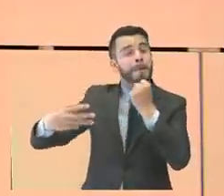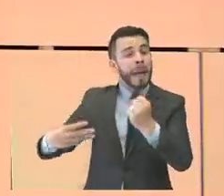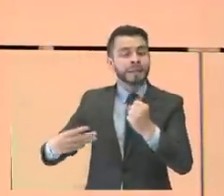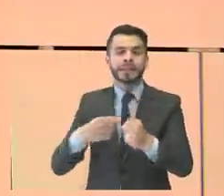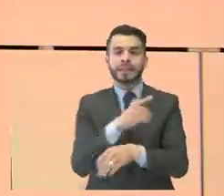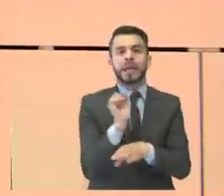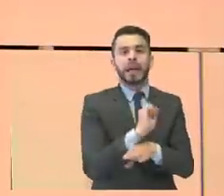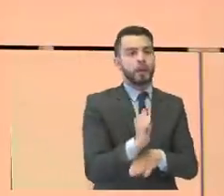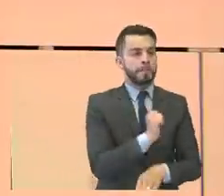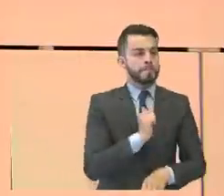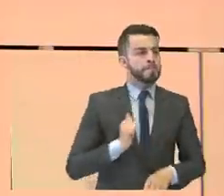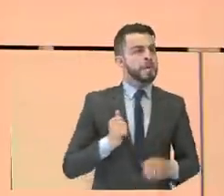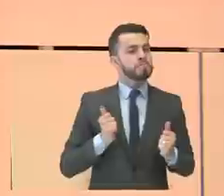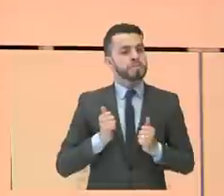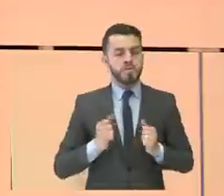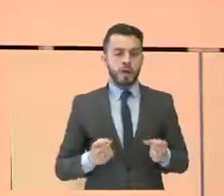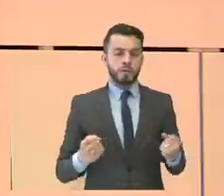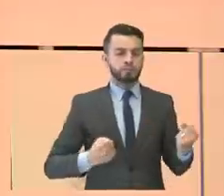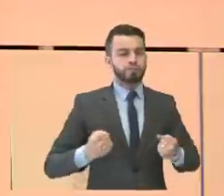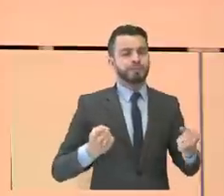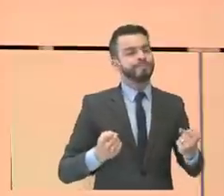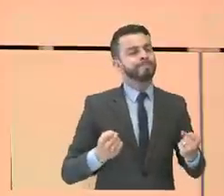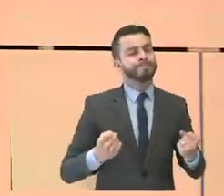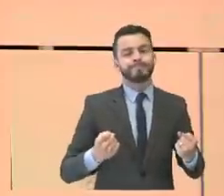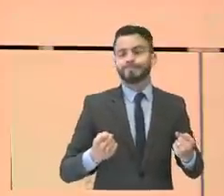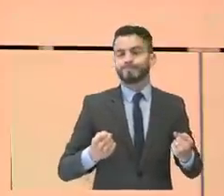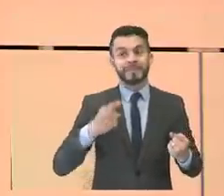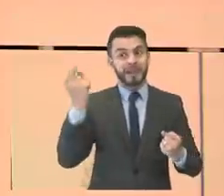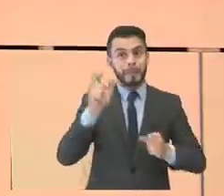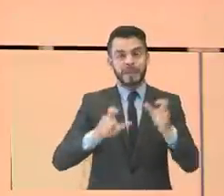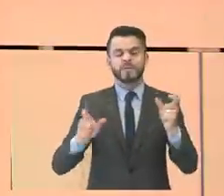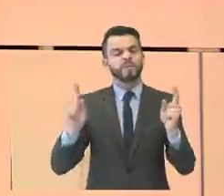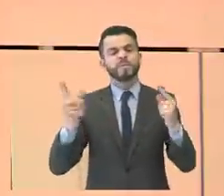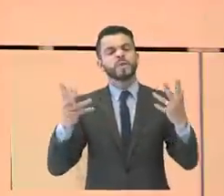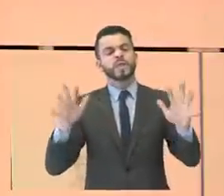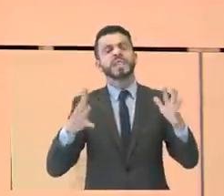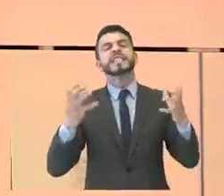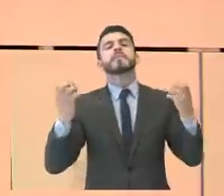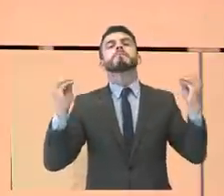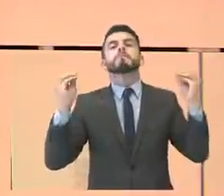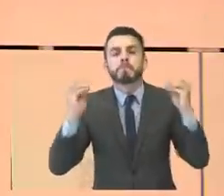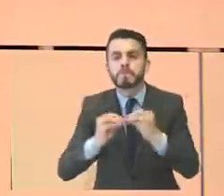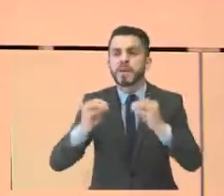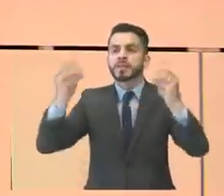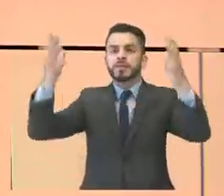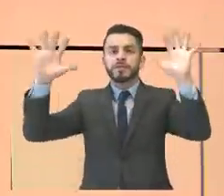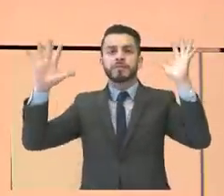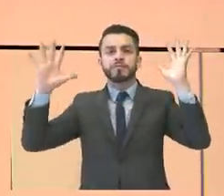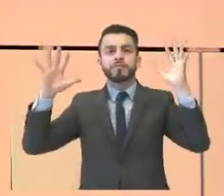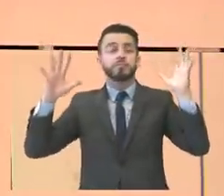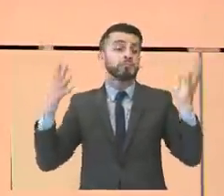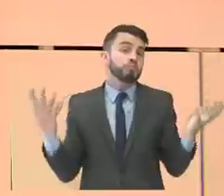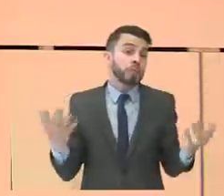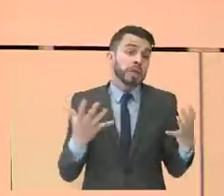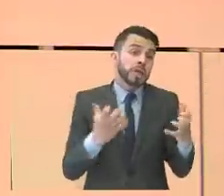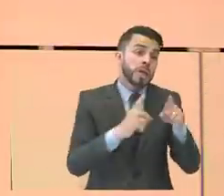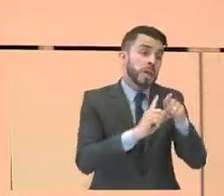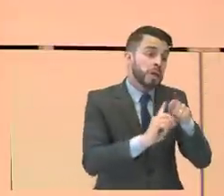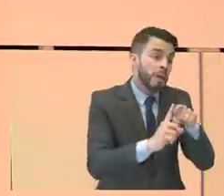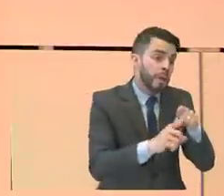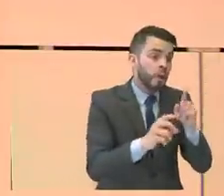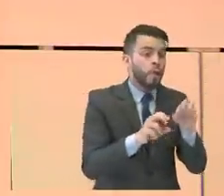pro de espacio de movilidad sostenible, o transporte público masivo pero limpio, o